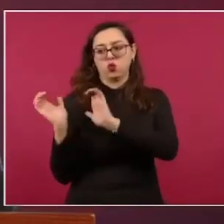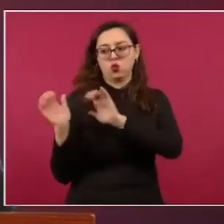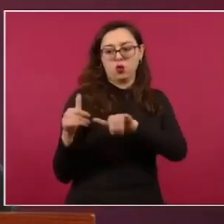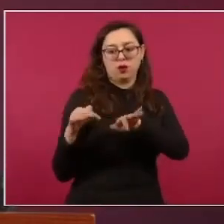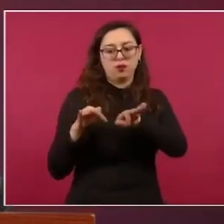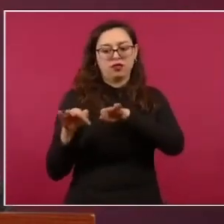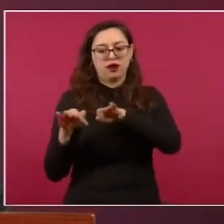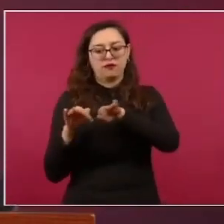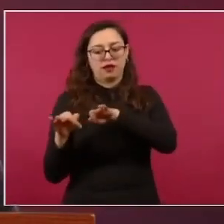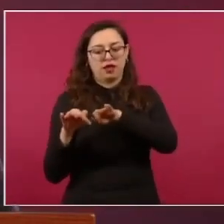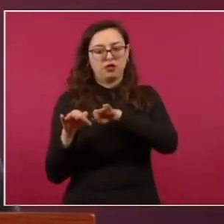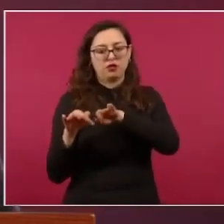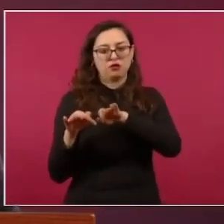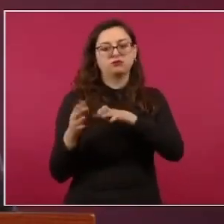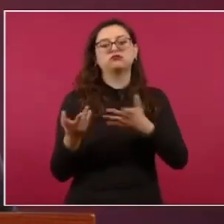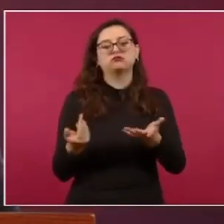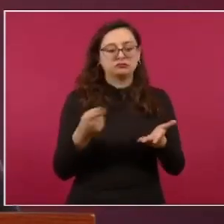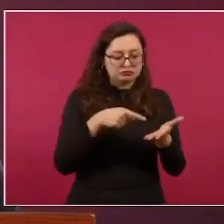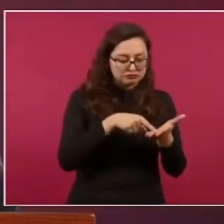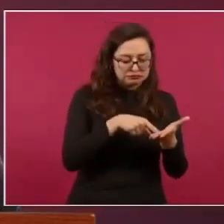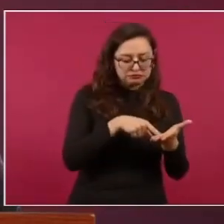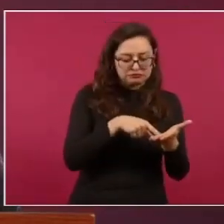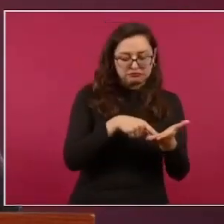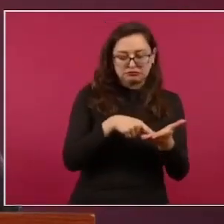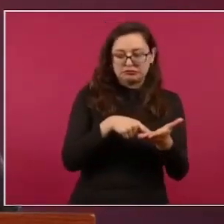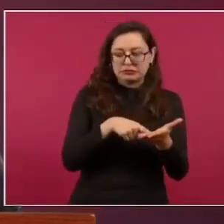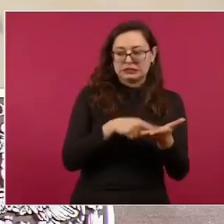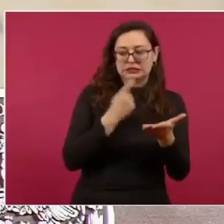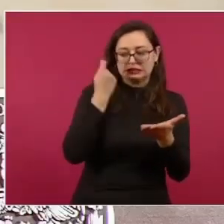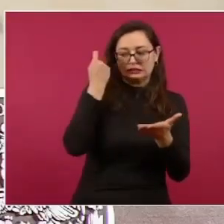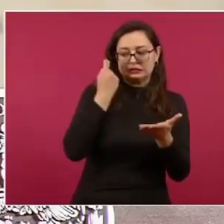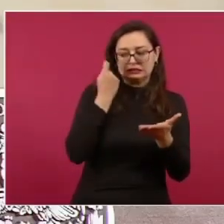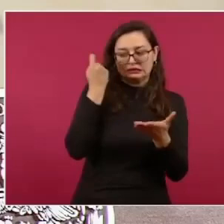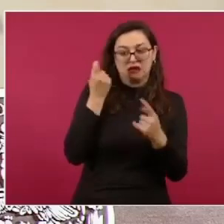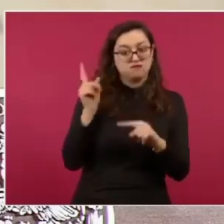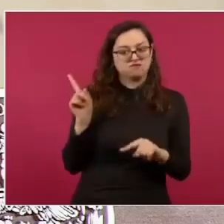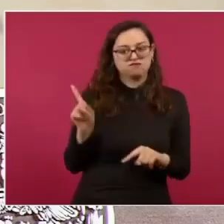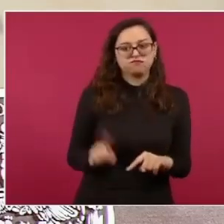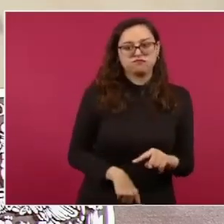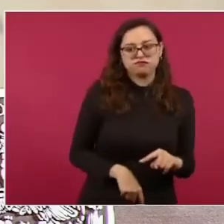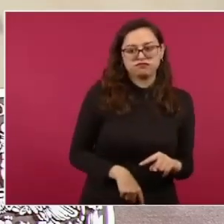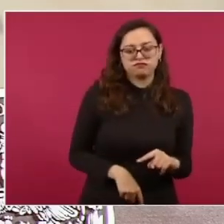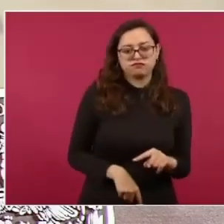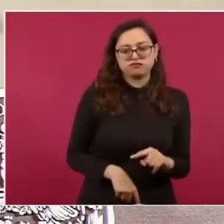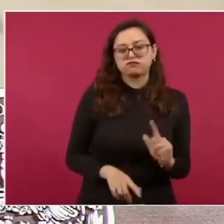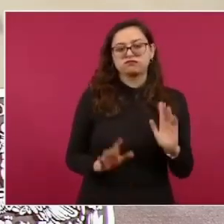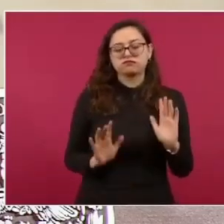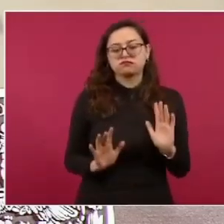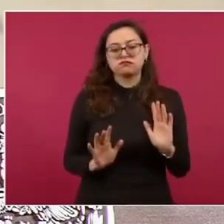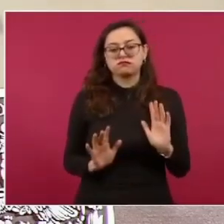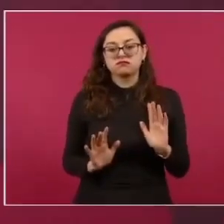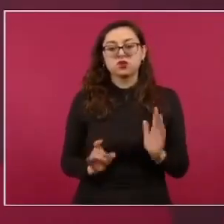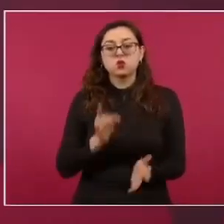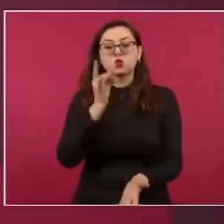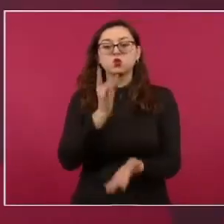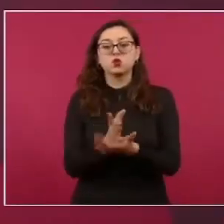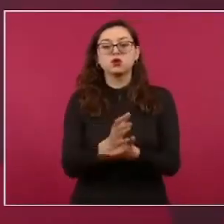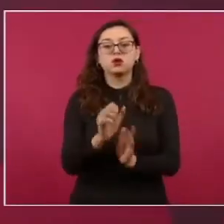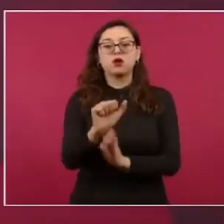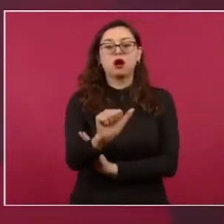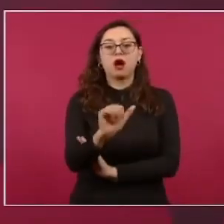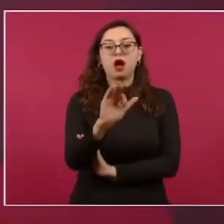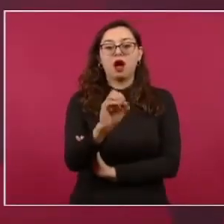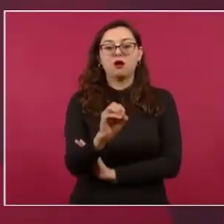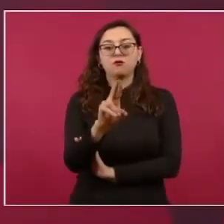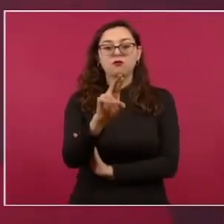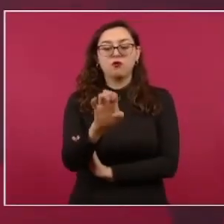la jubilación que la empresa otorga hoy y que se quedara el sistema de afores que aplica para todos